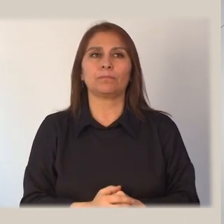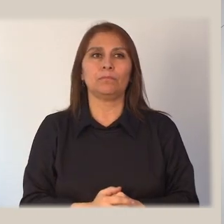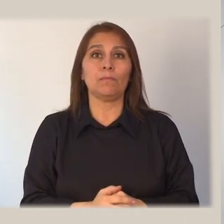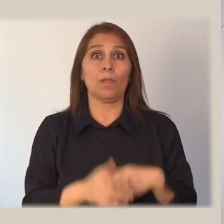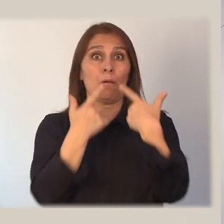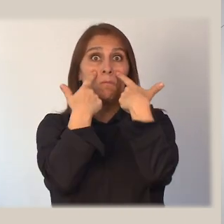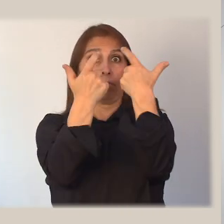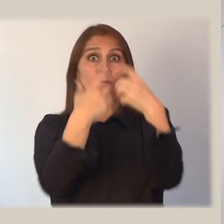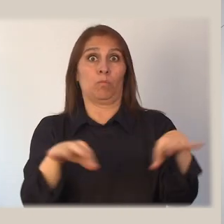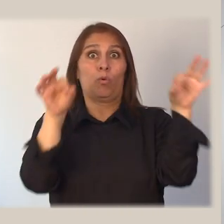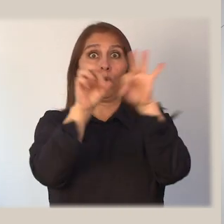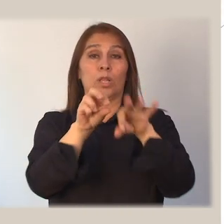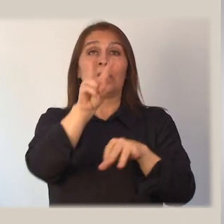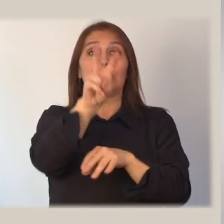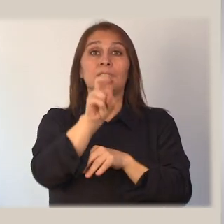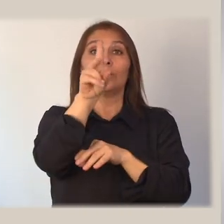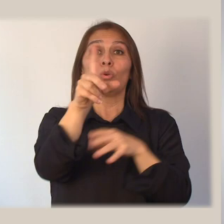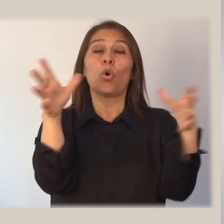juveniles.